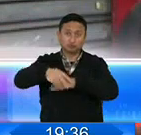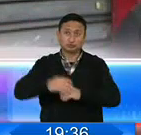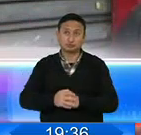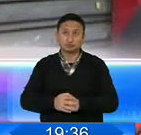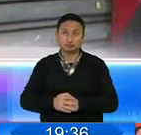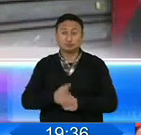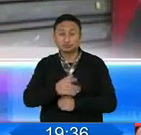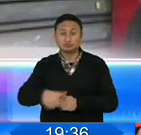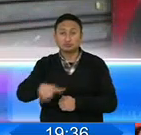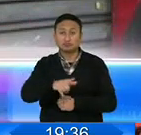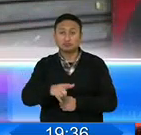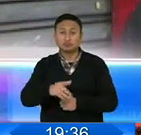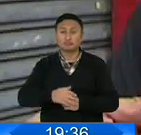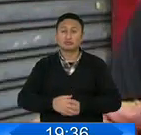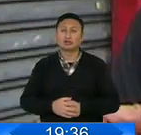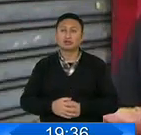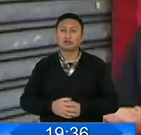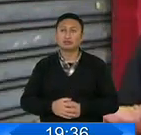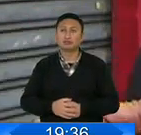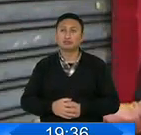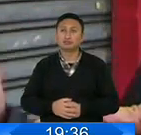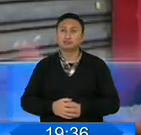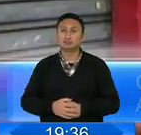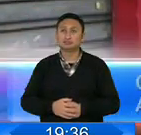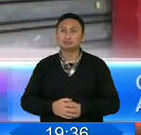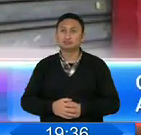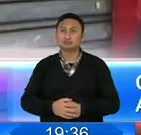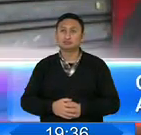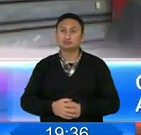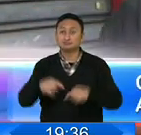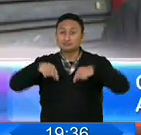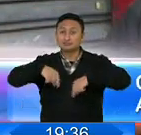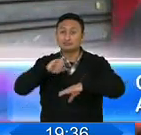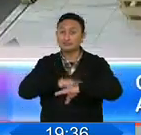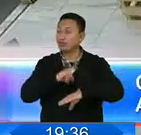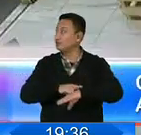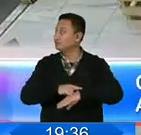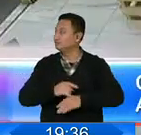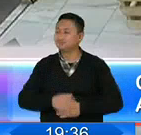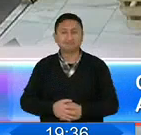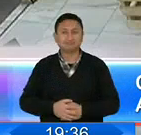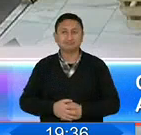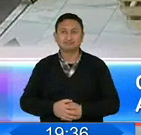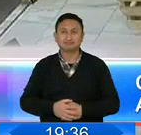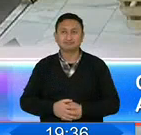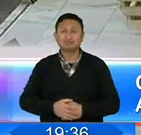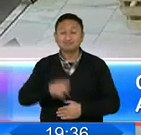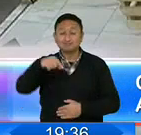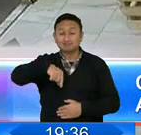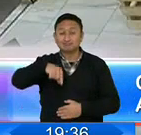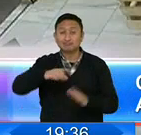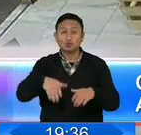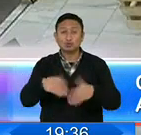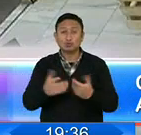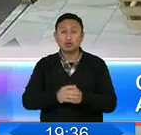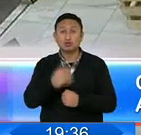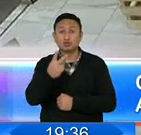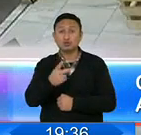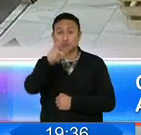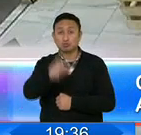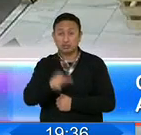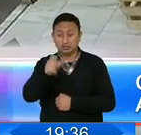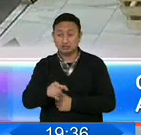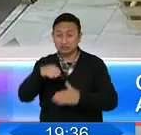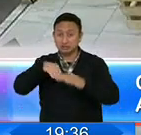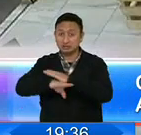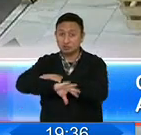por la caja registradora. De suerte mi esposa se oculta en el baño y no pasó nada. Fue la manera en que dos delincuentes asaltaron